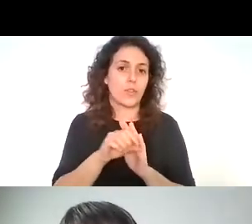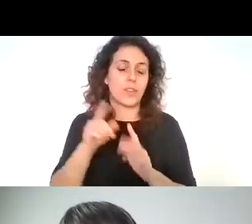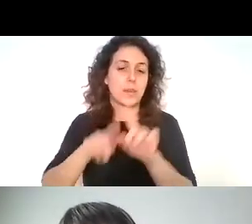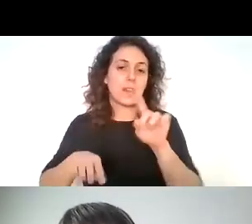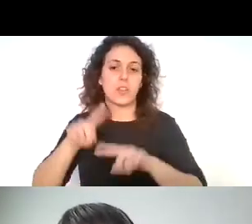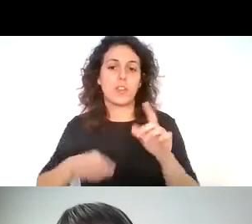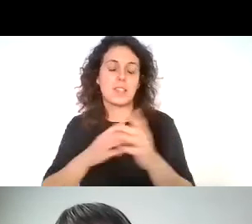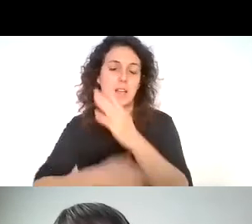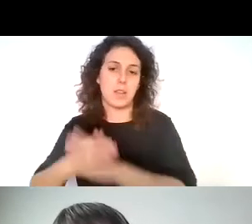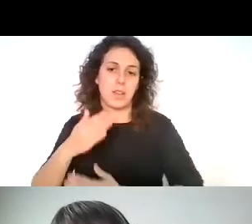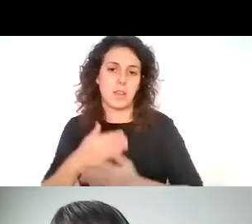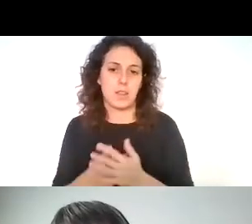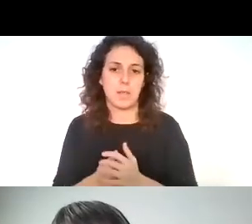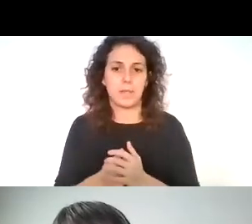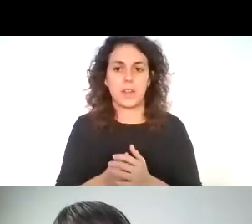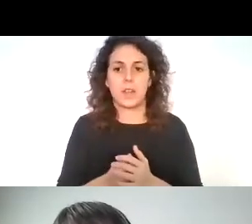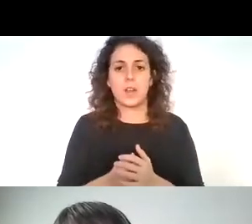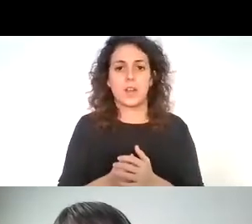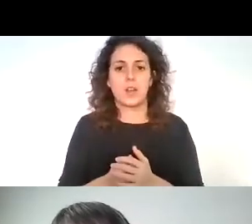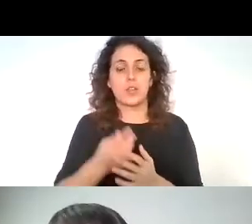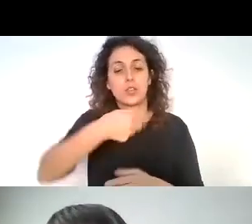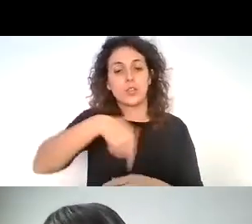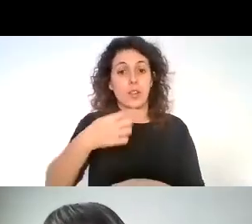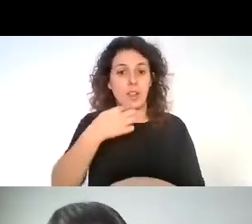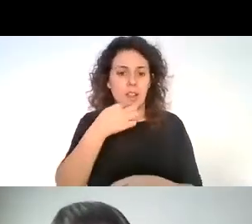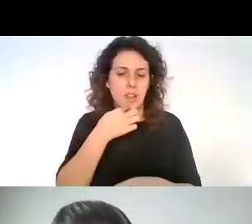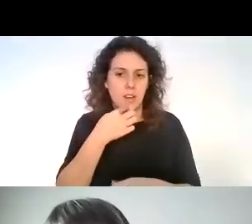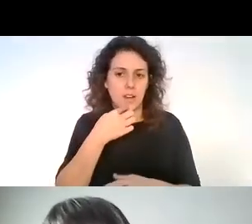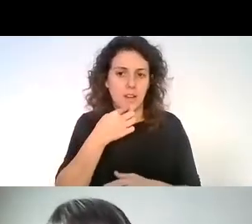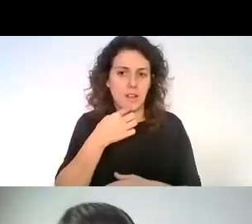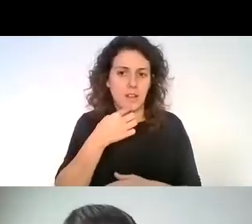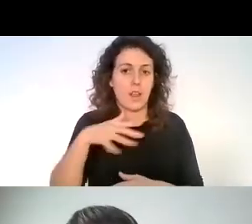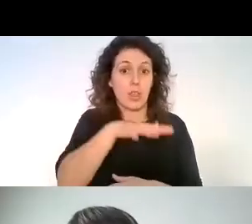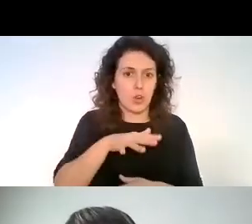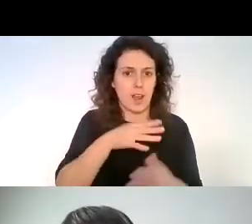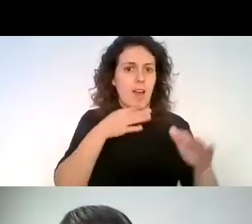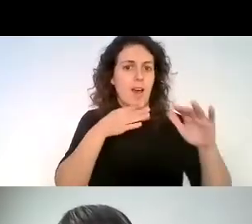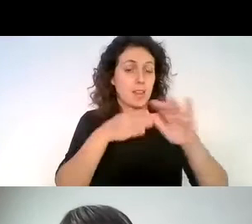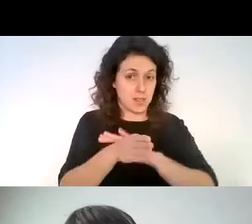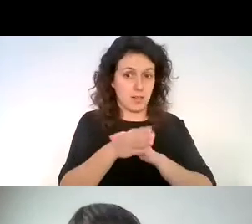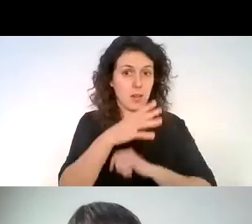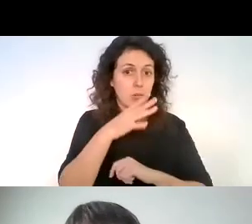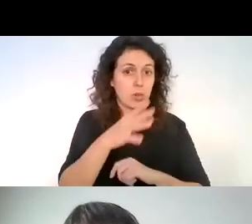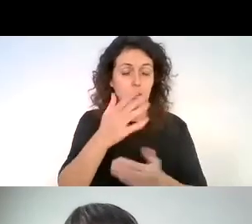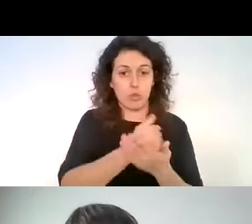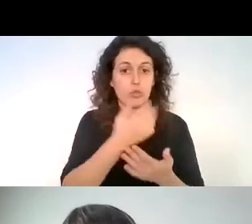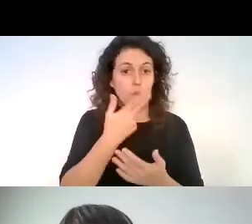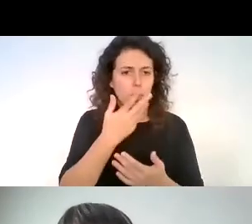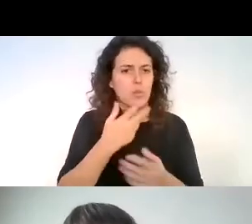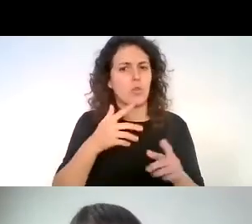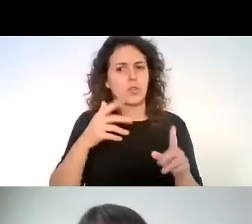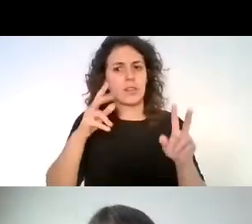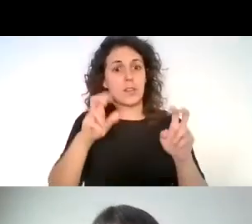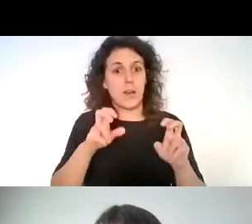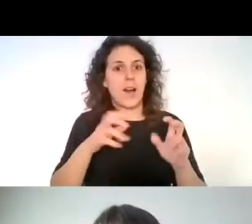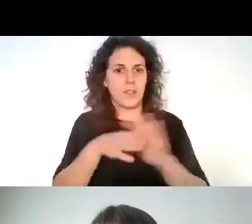intentamos evitar decir que somos un establecimiento o una comarca accesible, porque todos conocemos la complejidad de esa